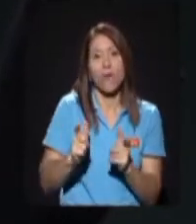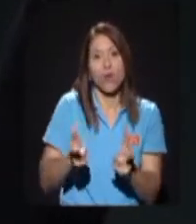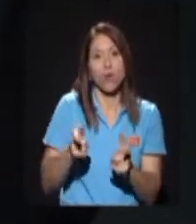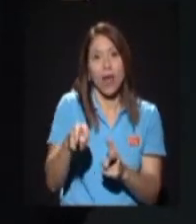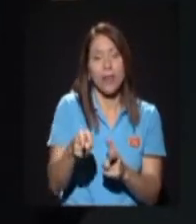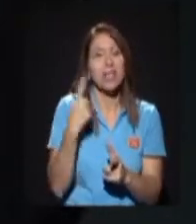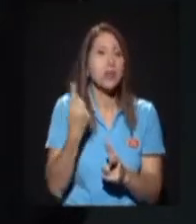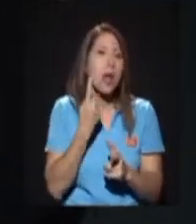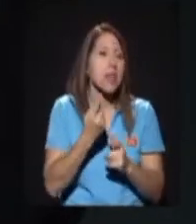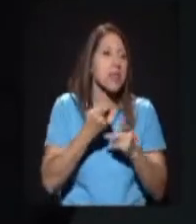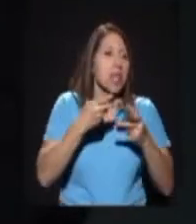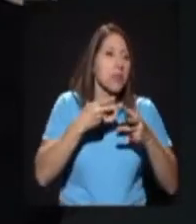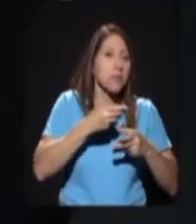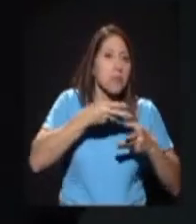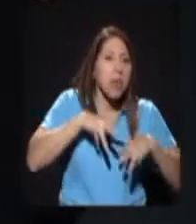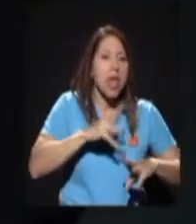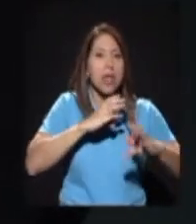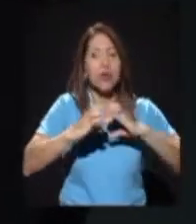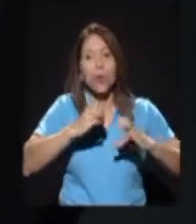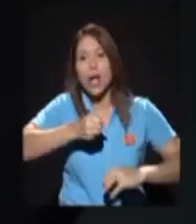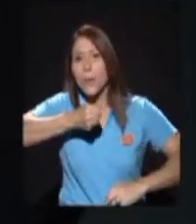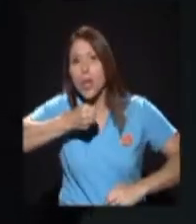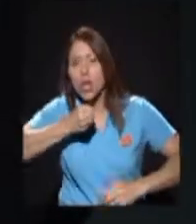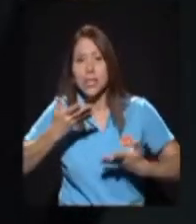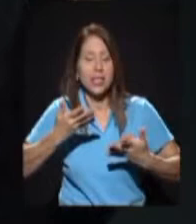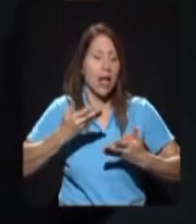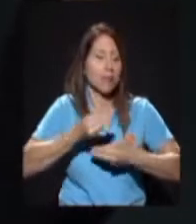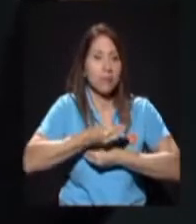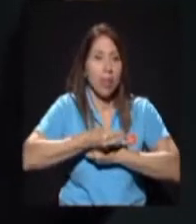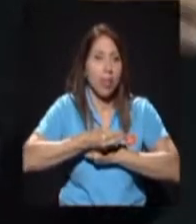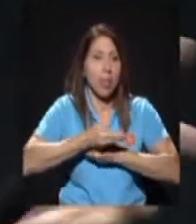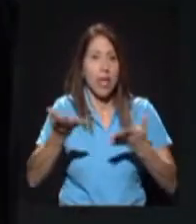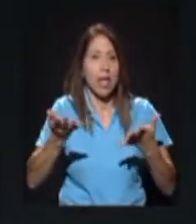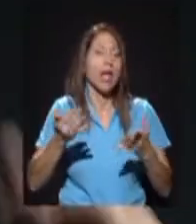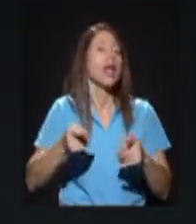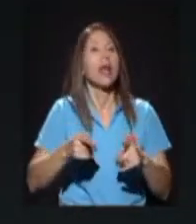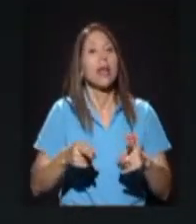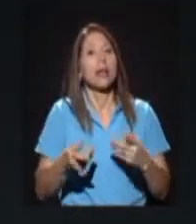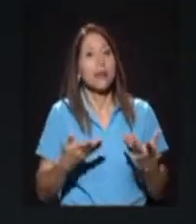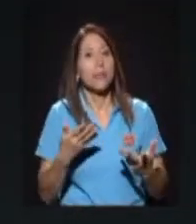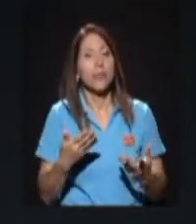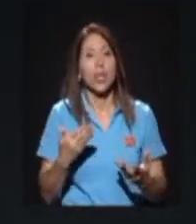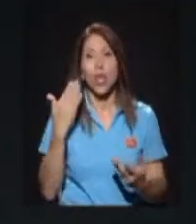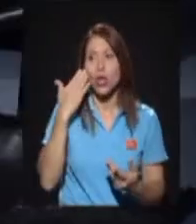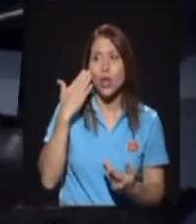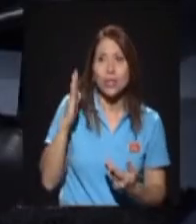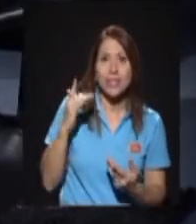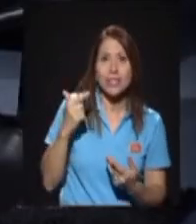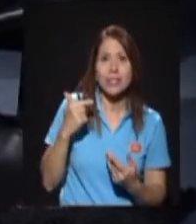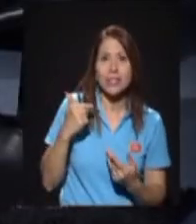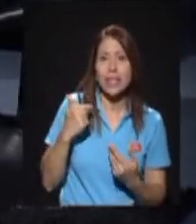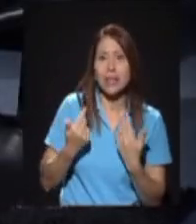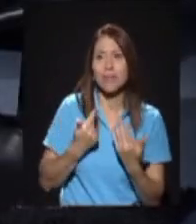más periodística o de medios o lo que fuera, eventualmente hasta electoral. No sé si la creó o más bien